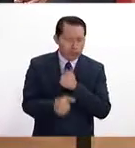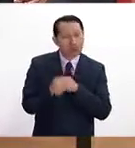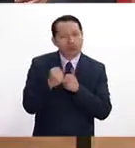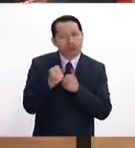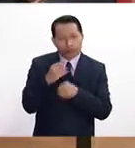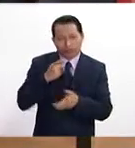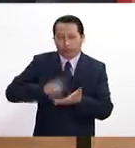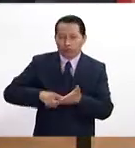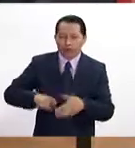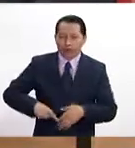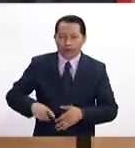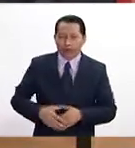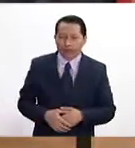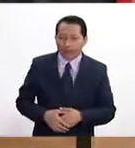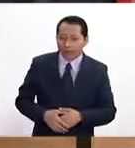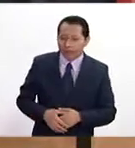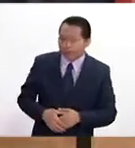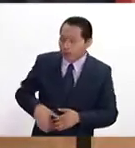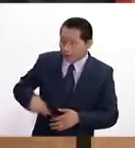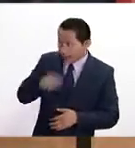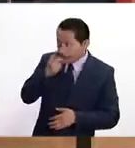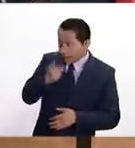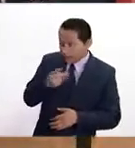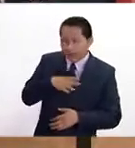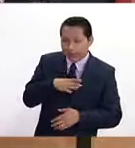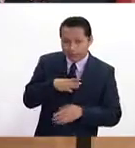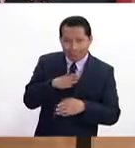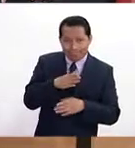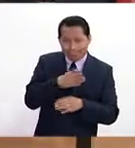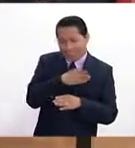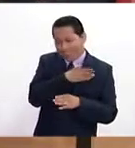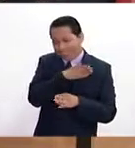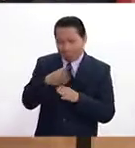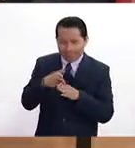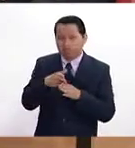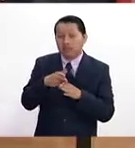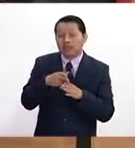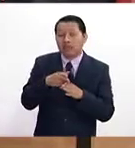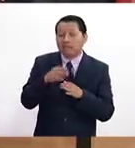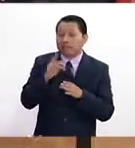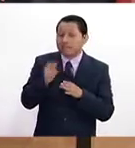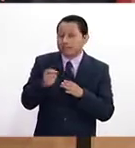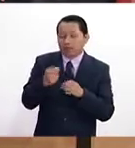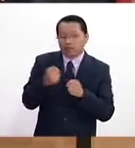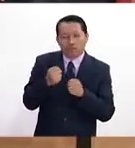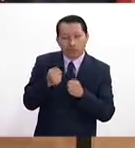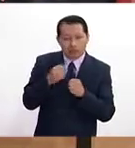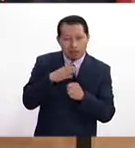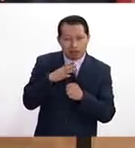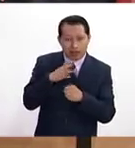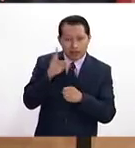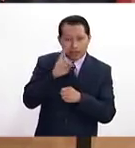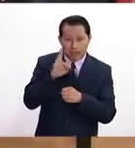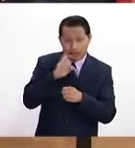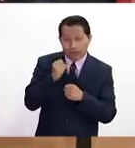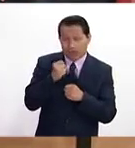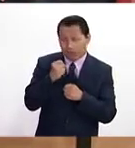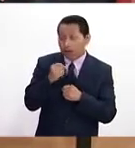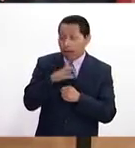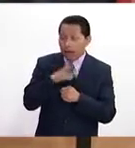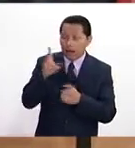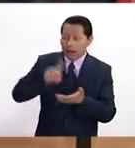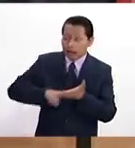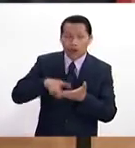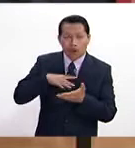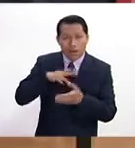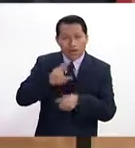del gobierno. Pues lo decías, ¿no? El punto cero, el punto inflexible. Estamos a punto de vivir algo muy relevante para